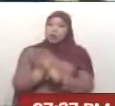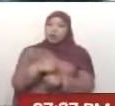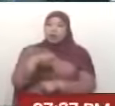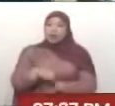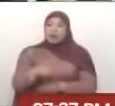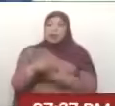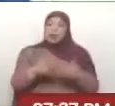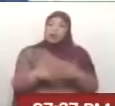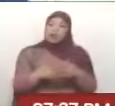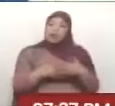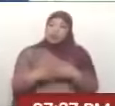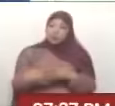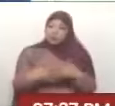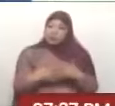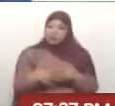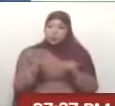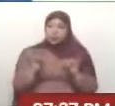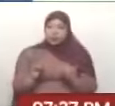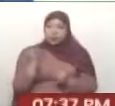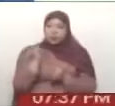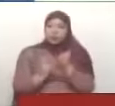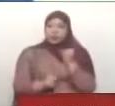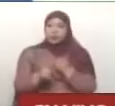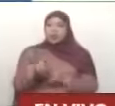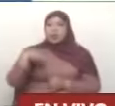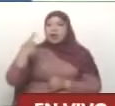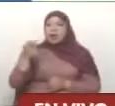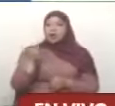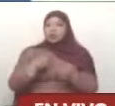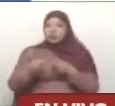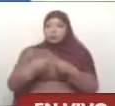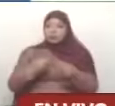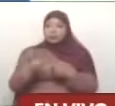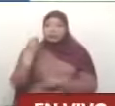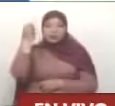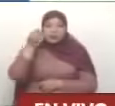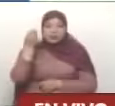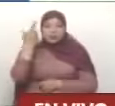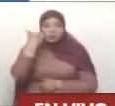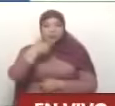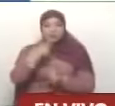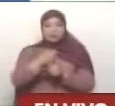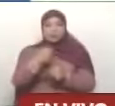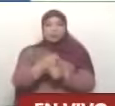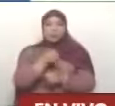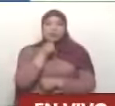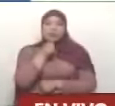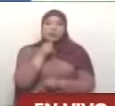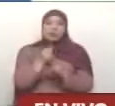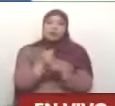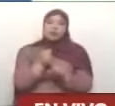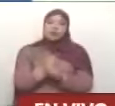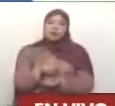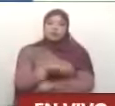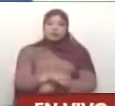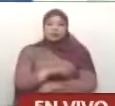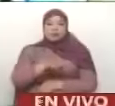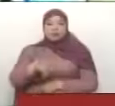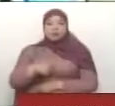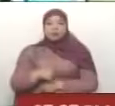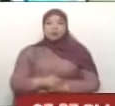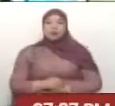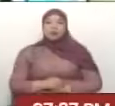Unidos, acuérdense. Son los mismos apellidos, los de allá y de acá, siempre pensando en la perversidad, en la maldad, pero no han podido con